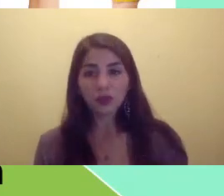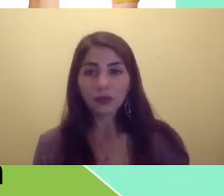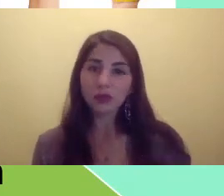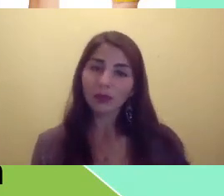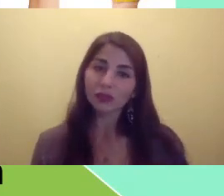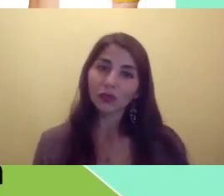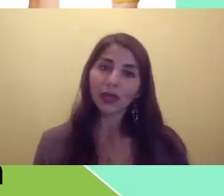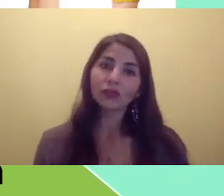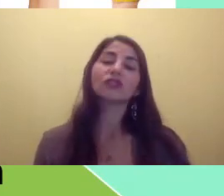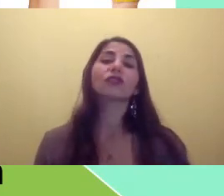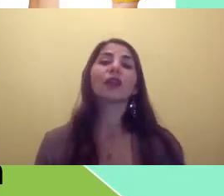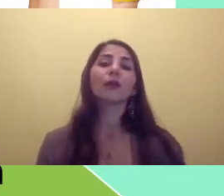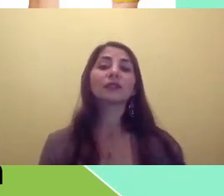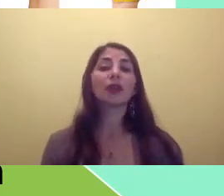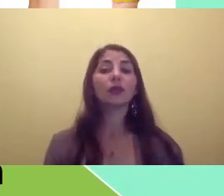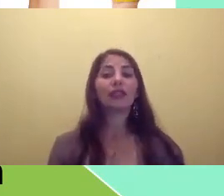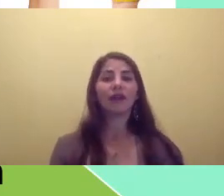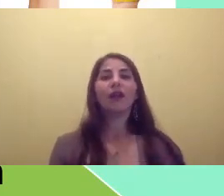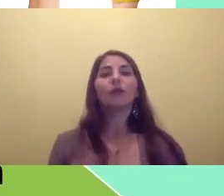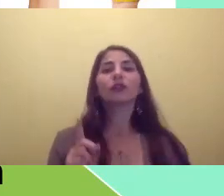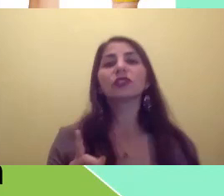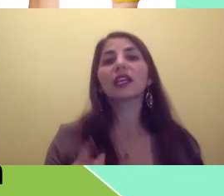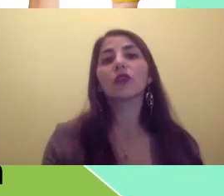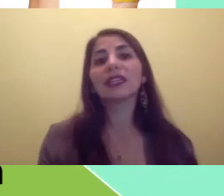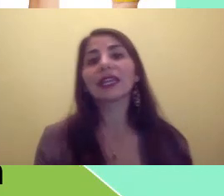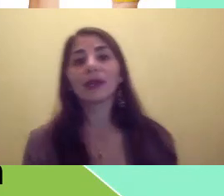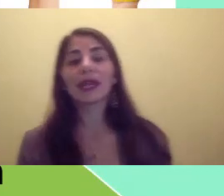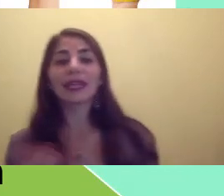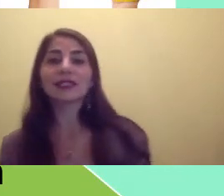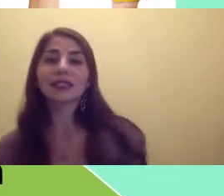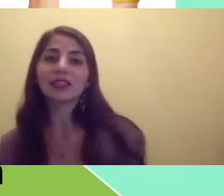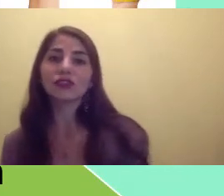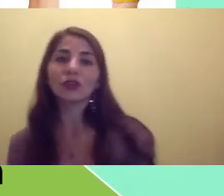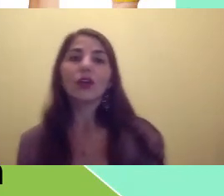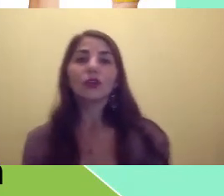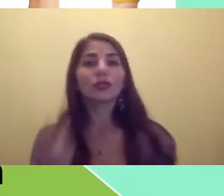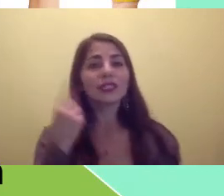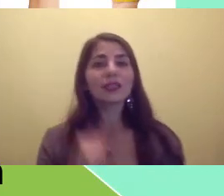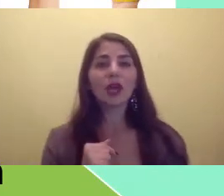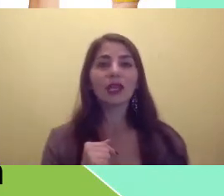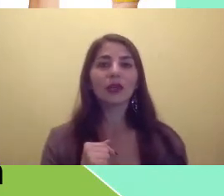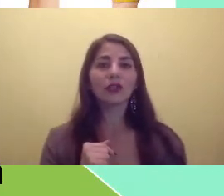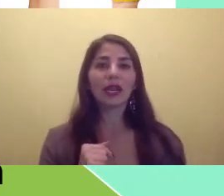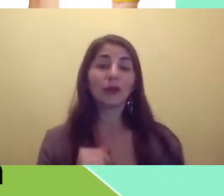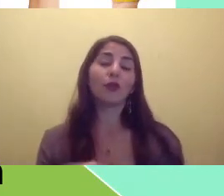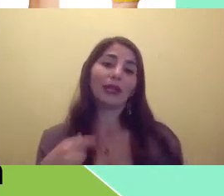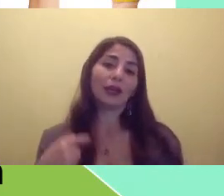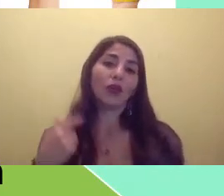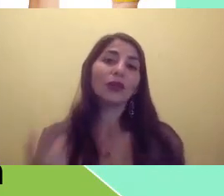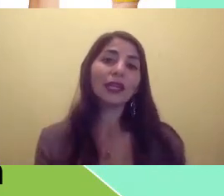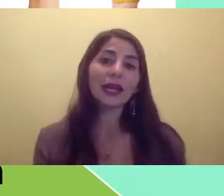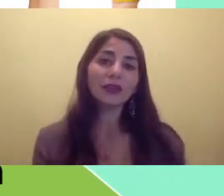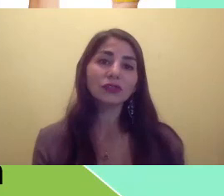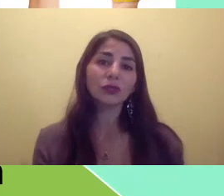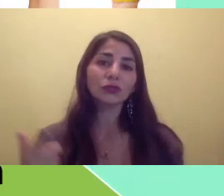como si fuéramos una persona en condición de discapacidad auditiva. Por eso se recomienda que para la ejercitación no utilicemos el lenguaje oral, pero